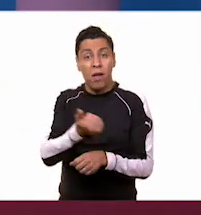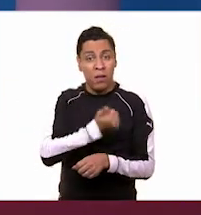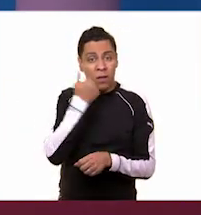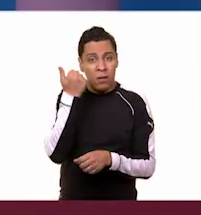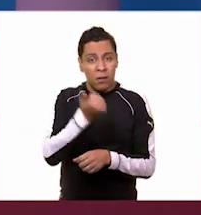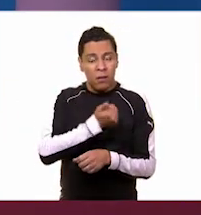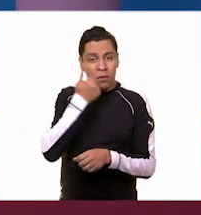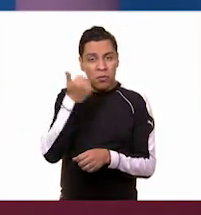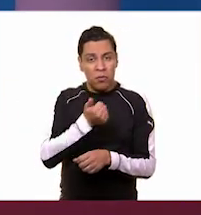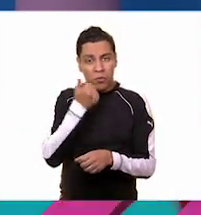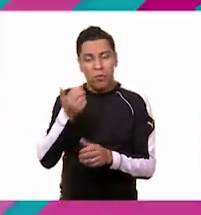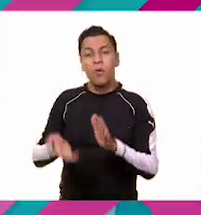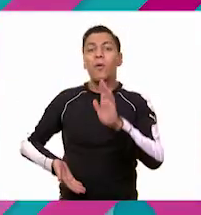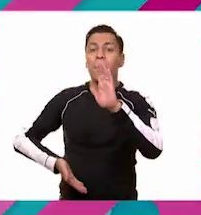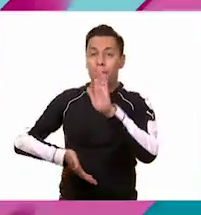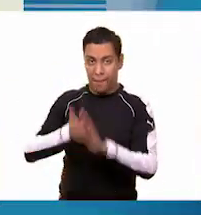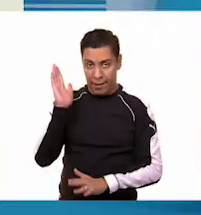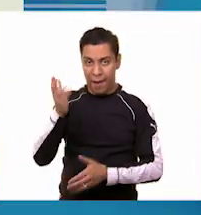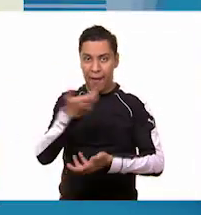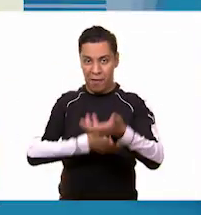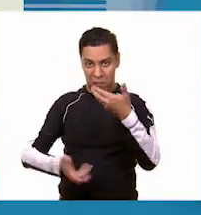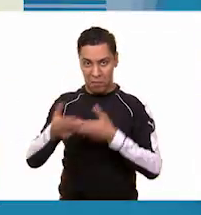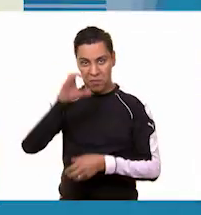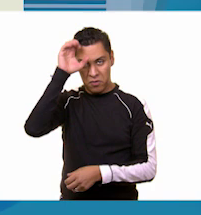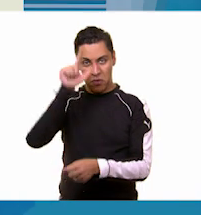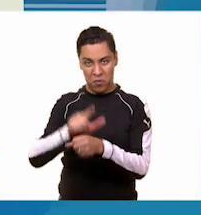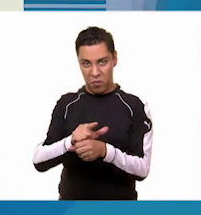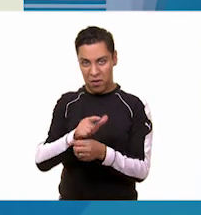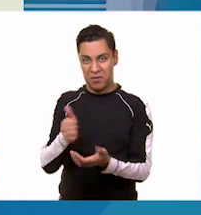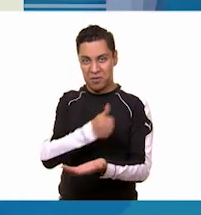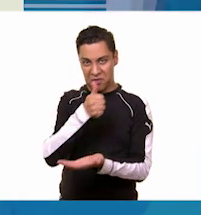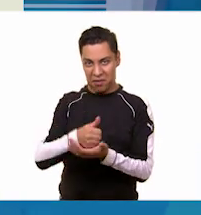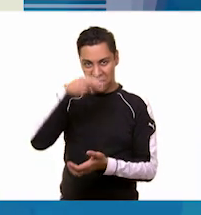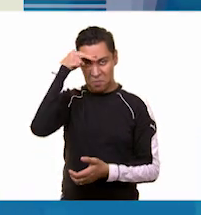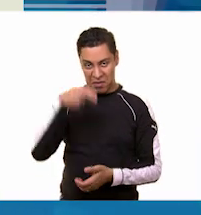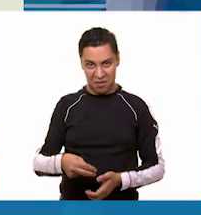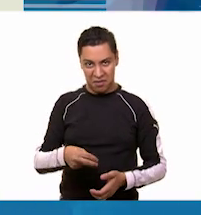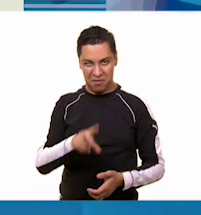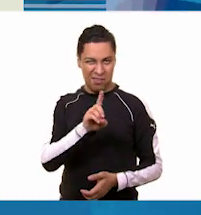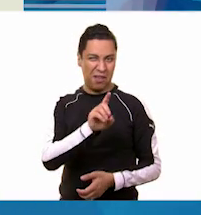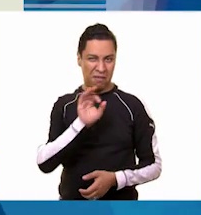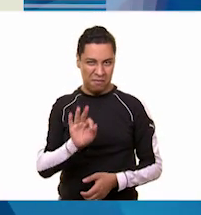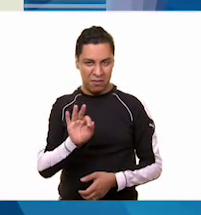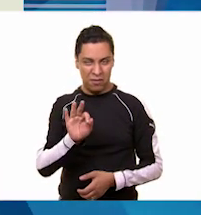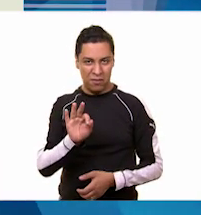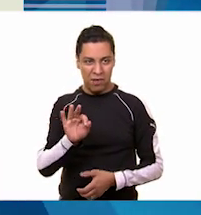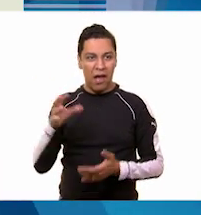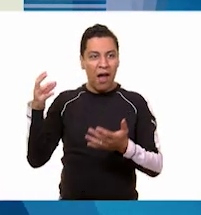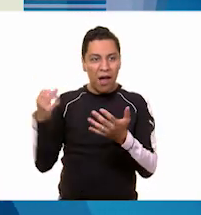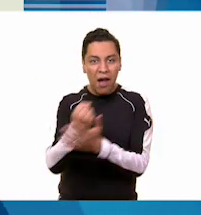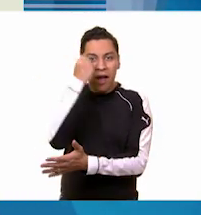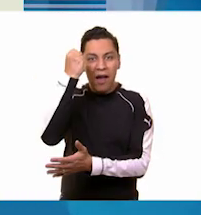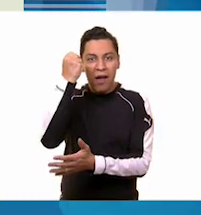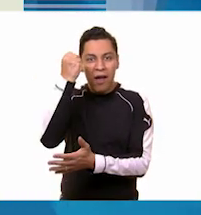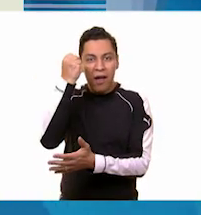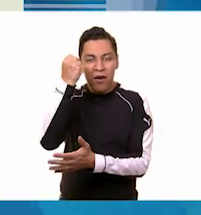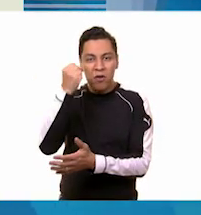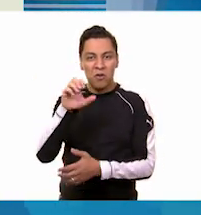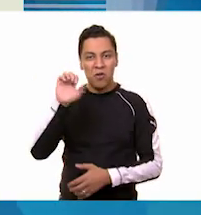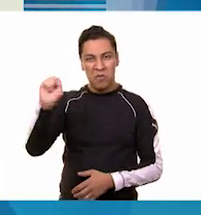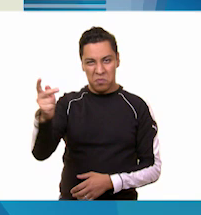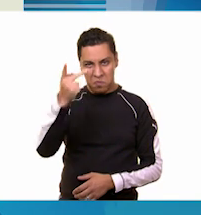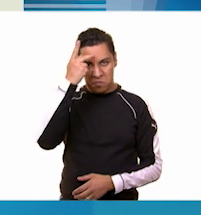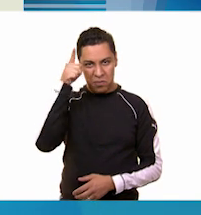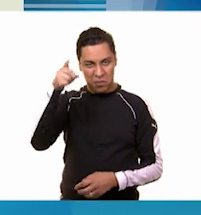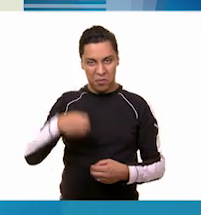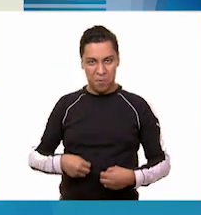va a asistir a la convivencia cultural en la Ciudad de México. Y ganó un niño potosino en la